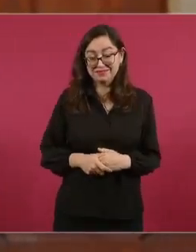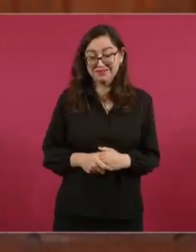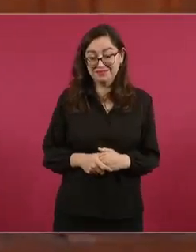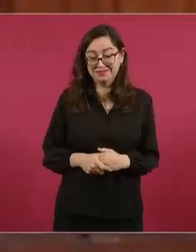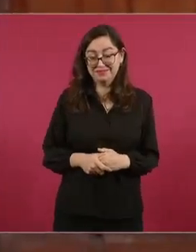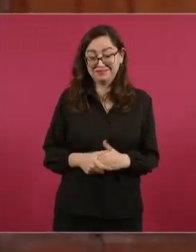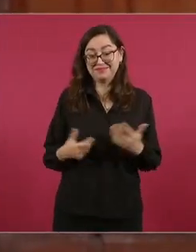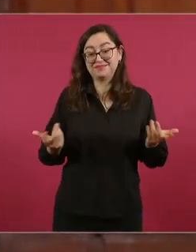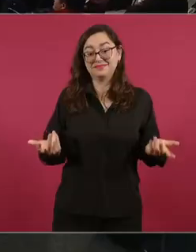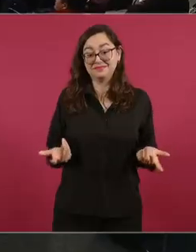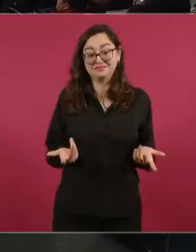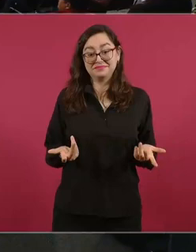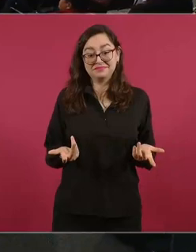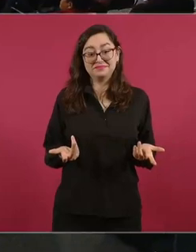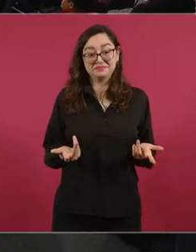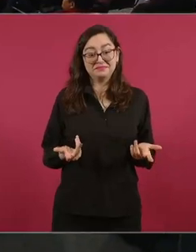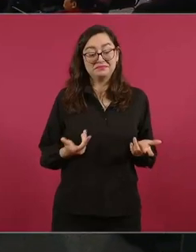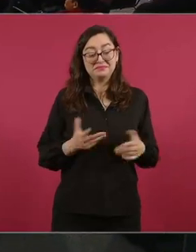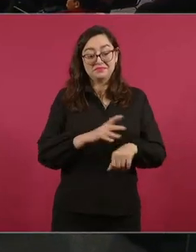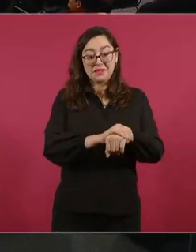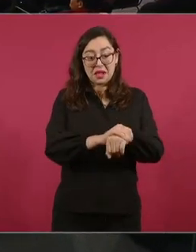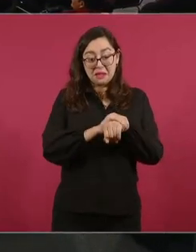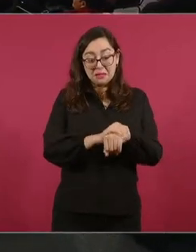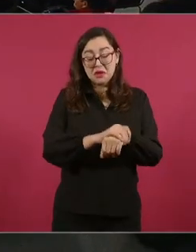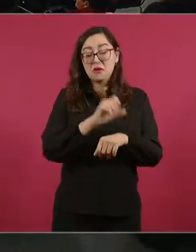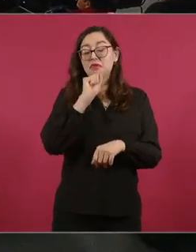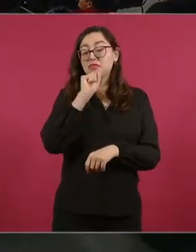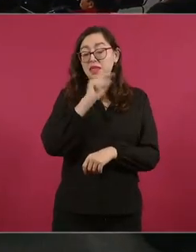salía a correr con Salinas, muy amigo de Calderón,